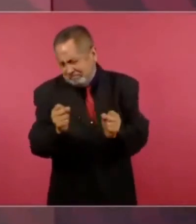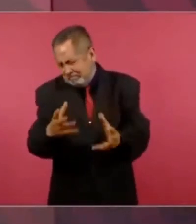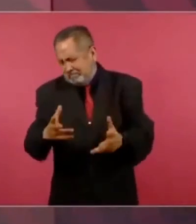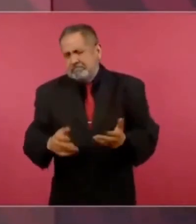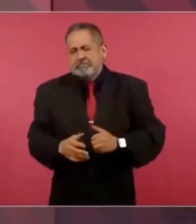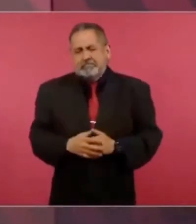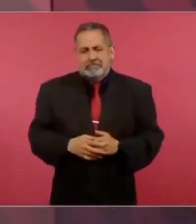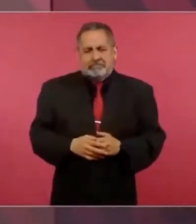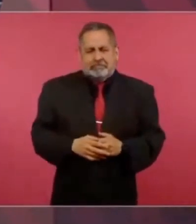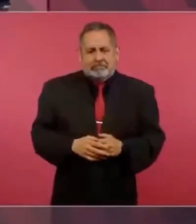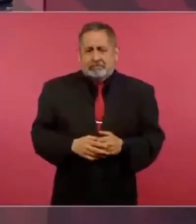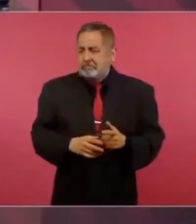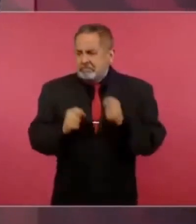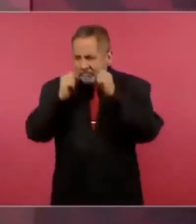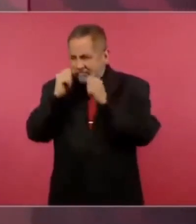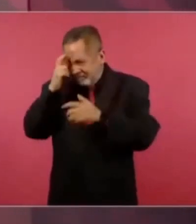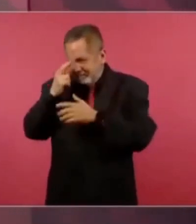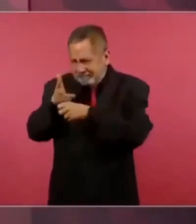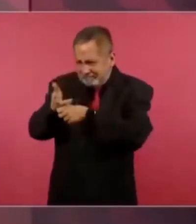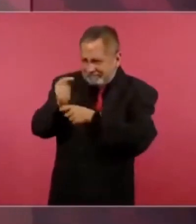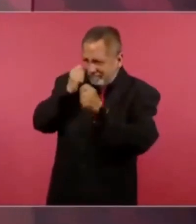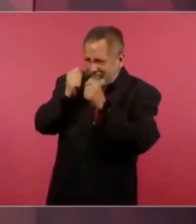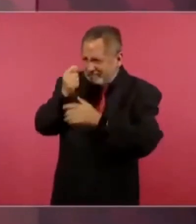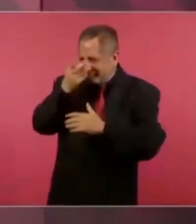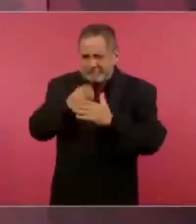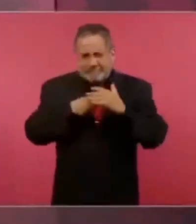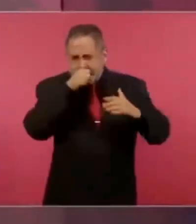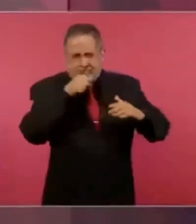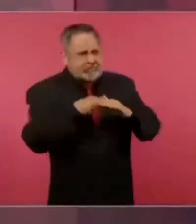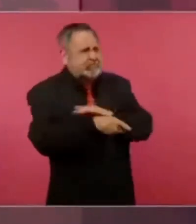ni respetan jerarquías.